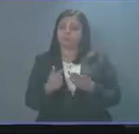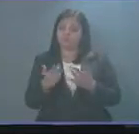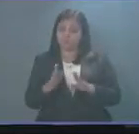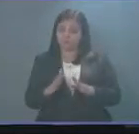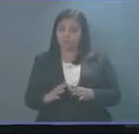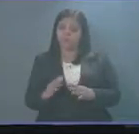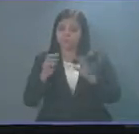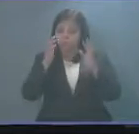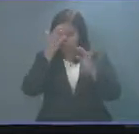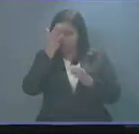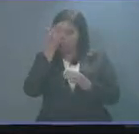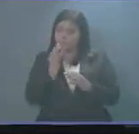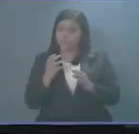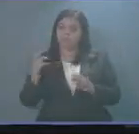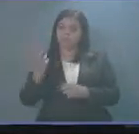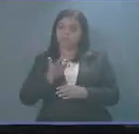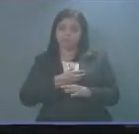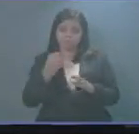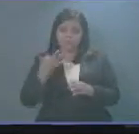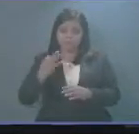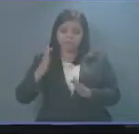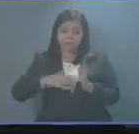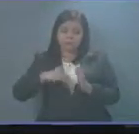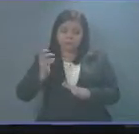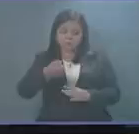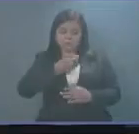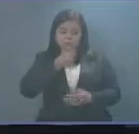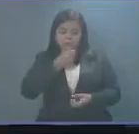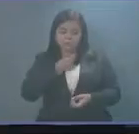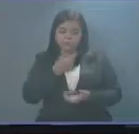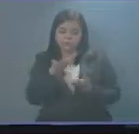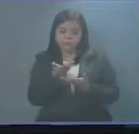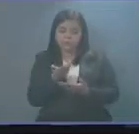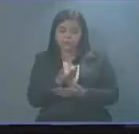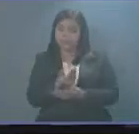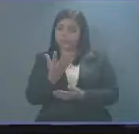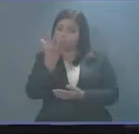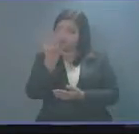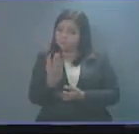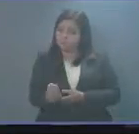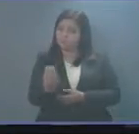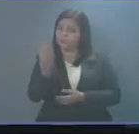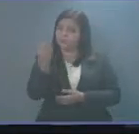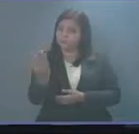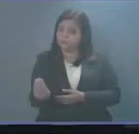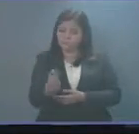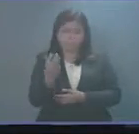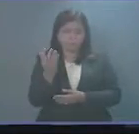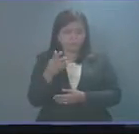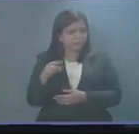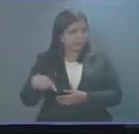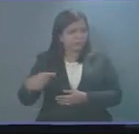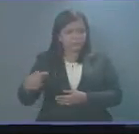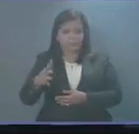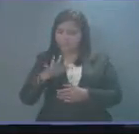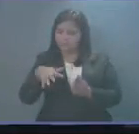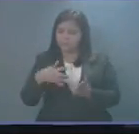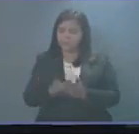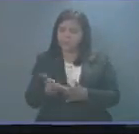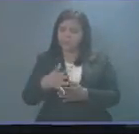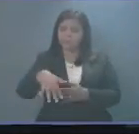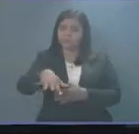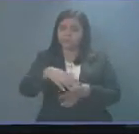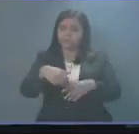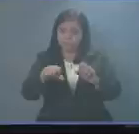un tema que debiera de promocionarse más para que todos los días, en todos los lugares,